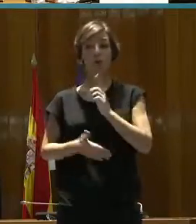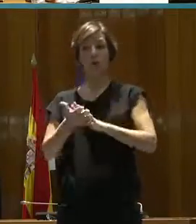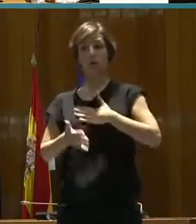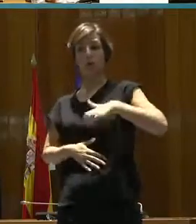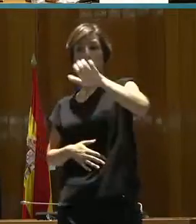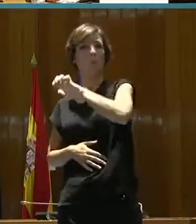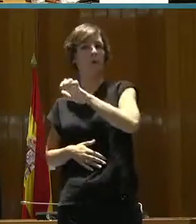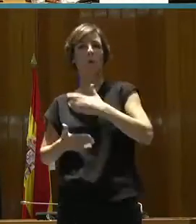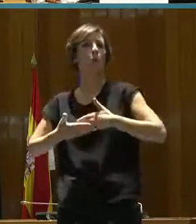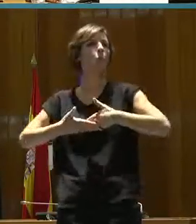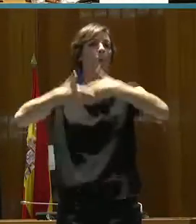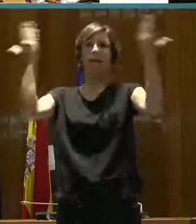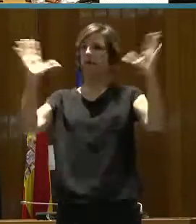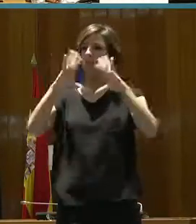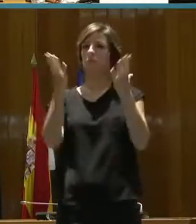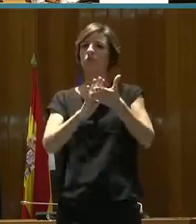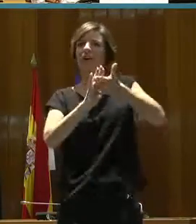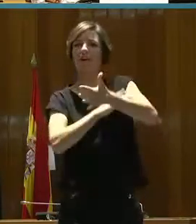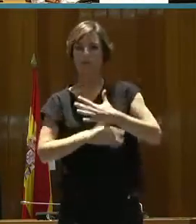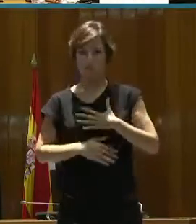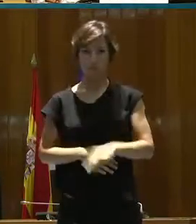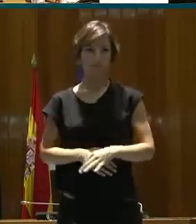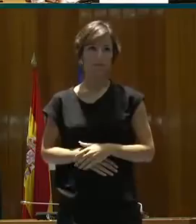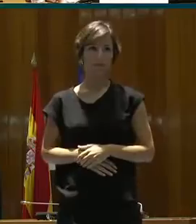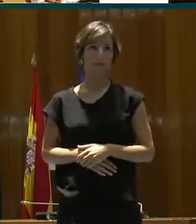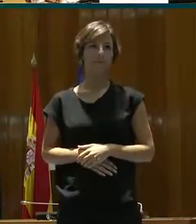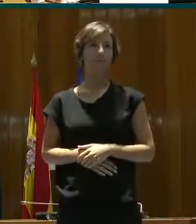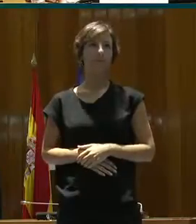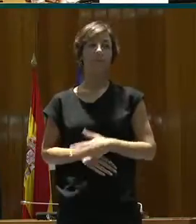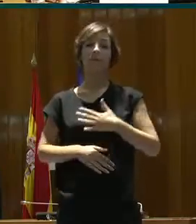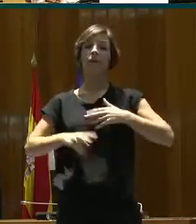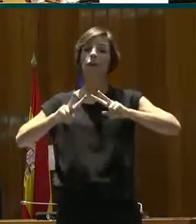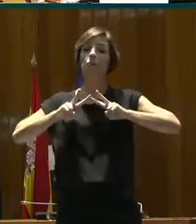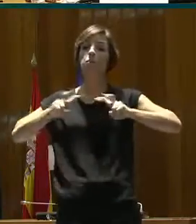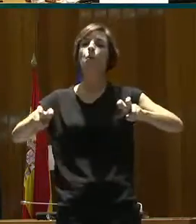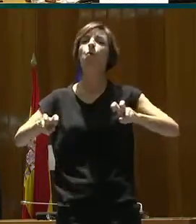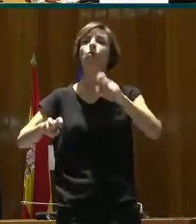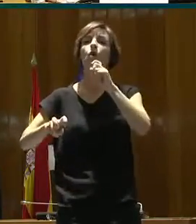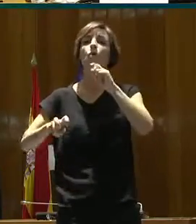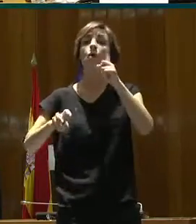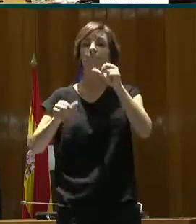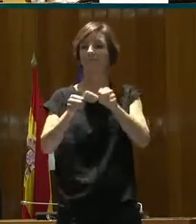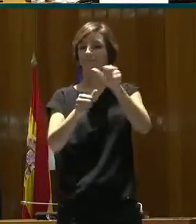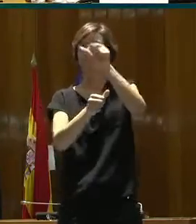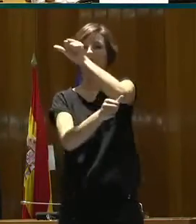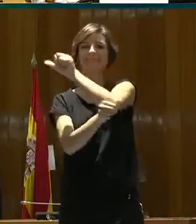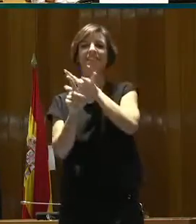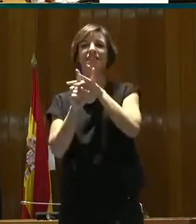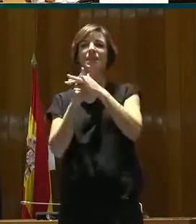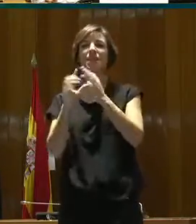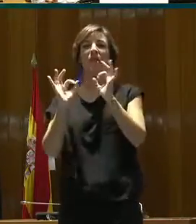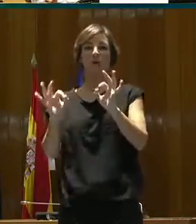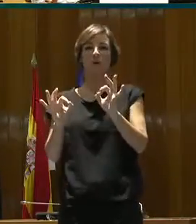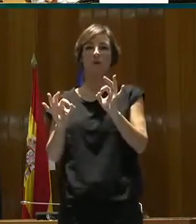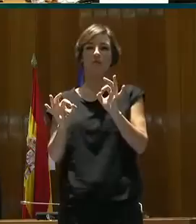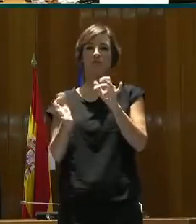sino de cualquier lengua de signos en el mundo. ¿Cuál era nuestro punto de partida? Bien, los antecedentes de la situación con